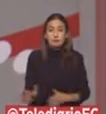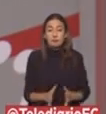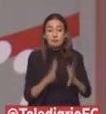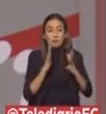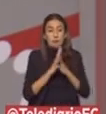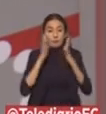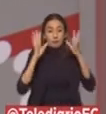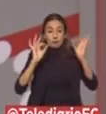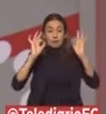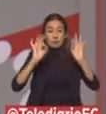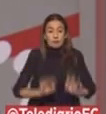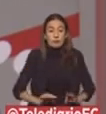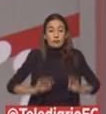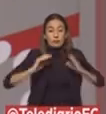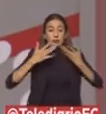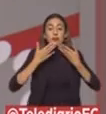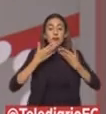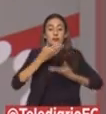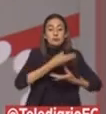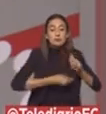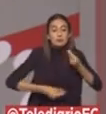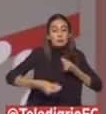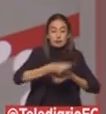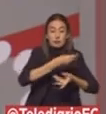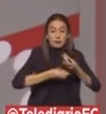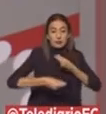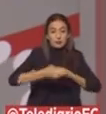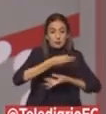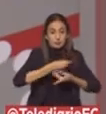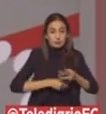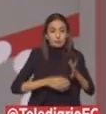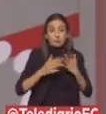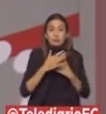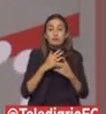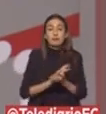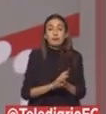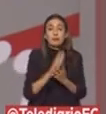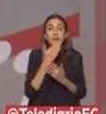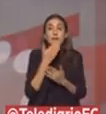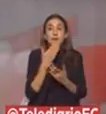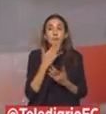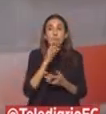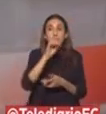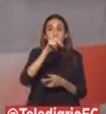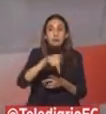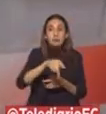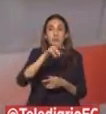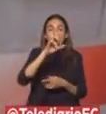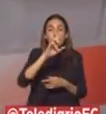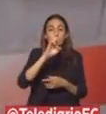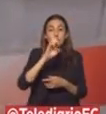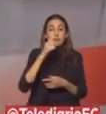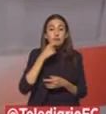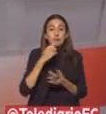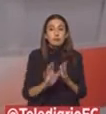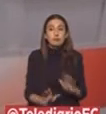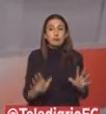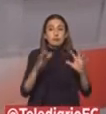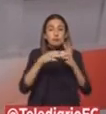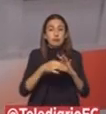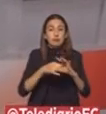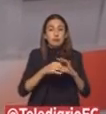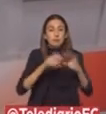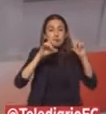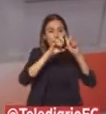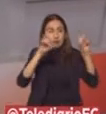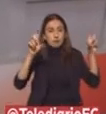interés de las partes por ejemplo el tema de las inversiones el ministro pérez mencionaba que haya la conformación de